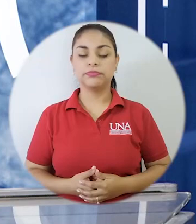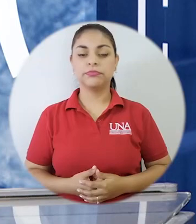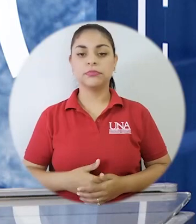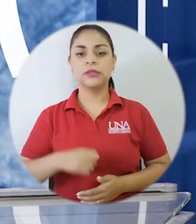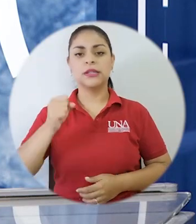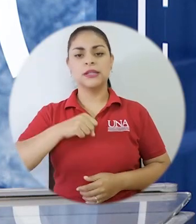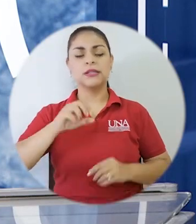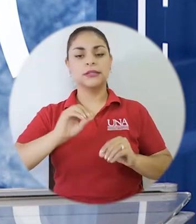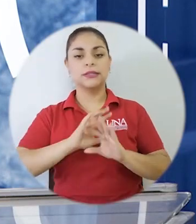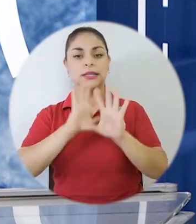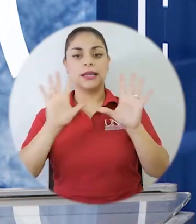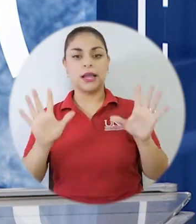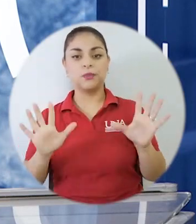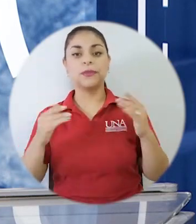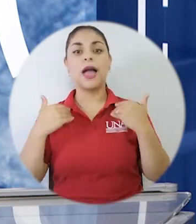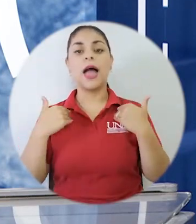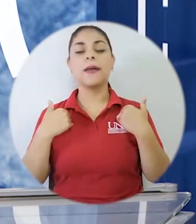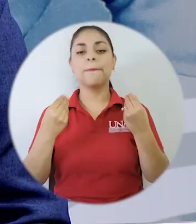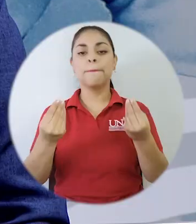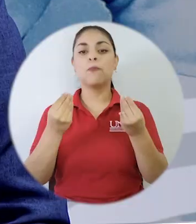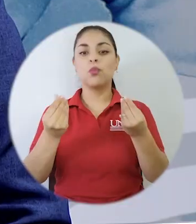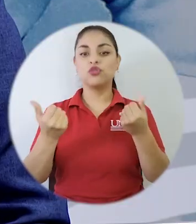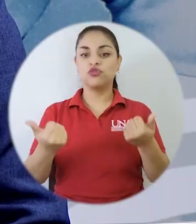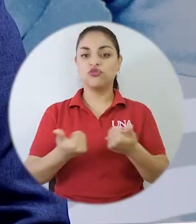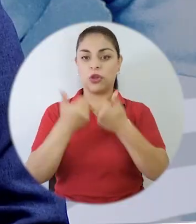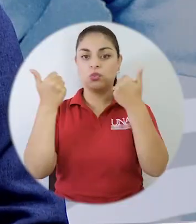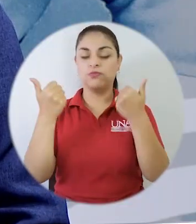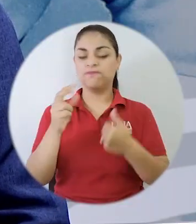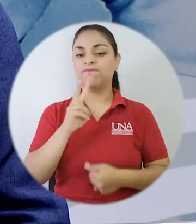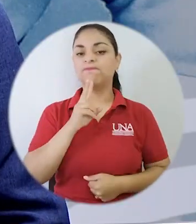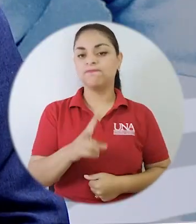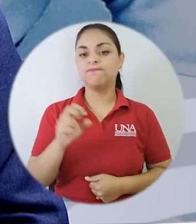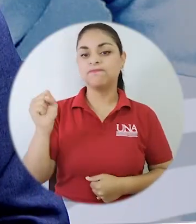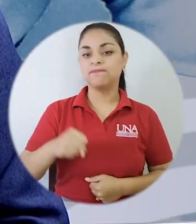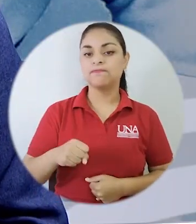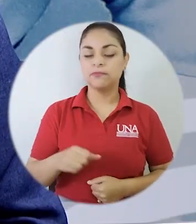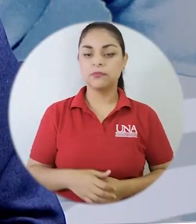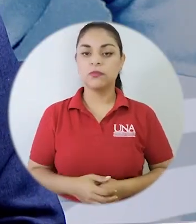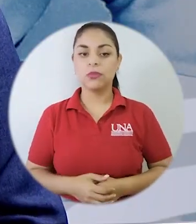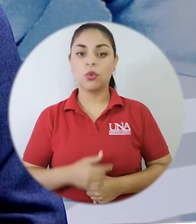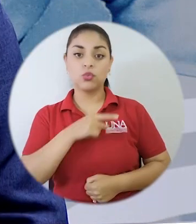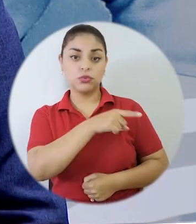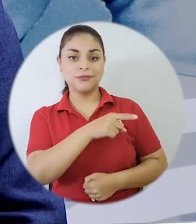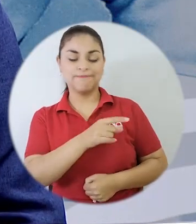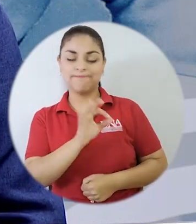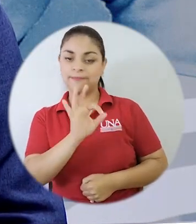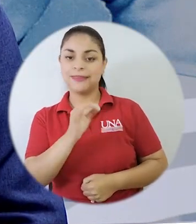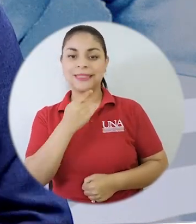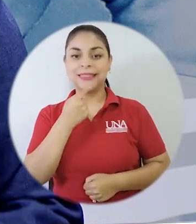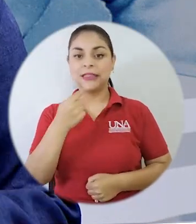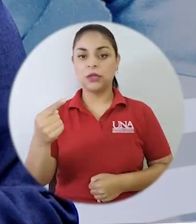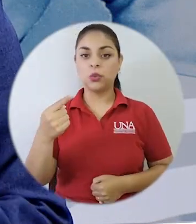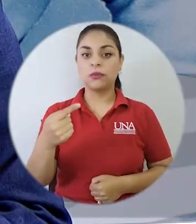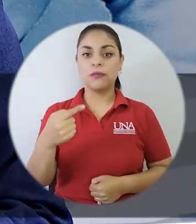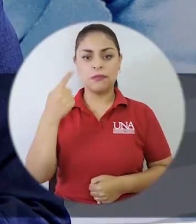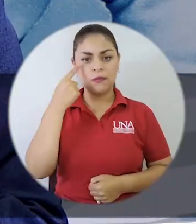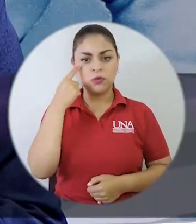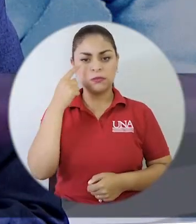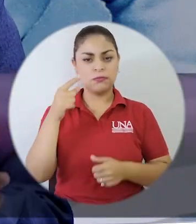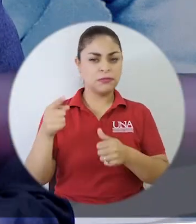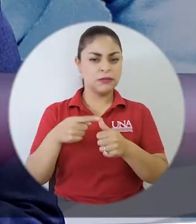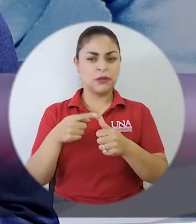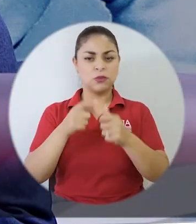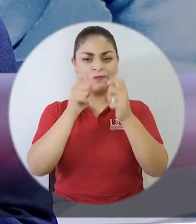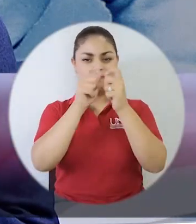sociedad. Claro, hay muchos retos, definitivamente, ¿verdad? Usted bien lo ha dicho, si vemos